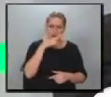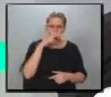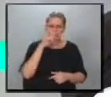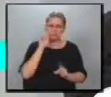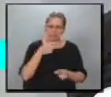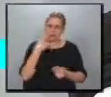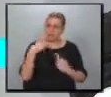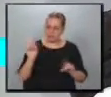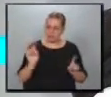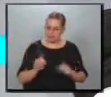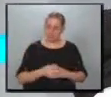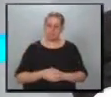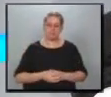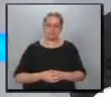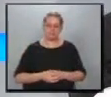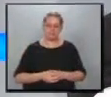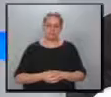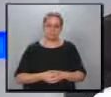¿no?